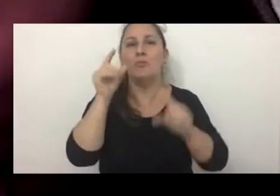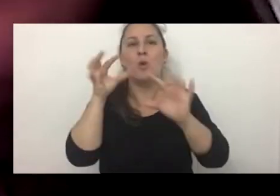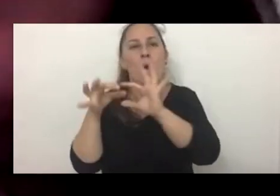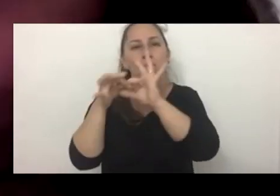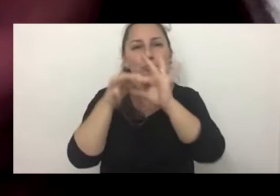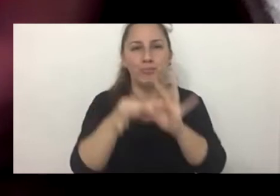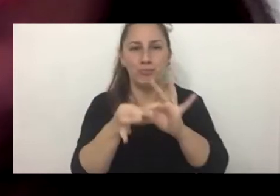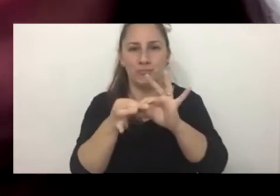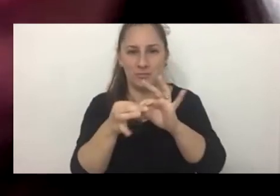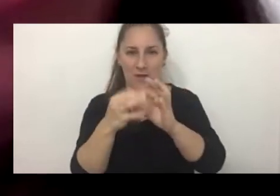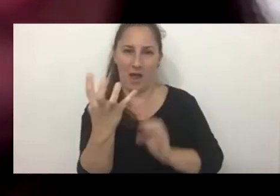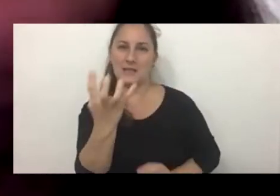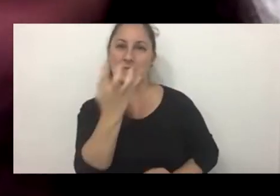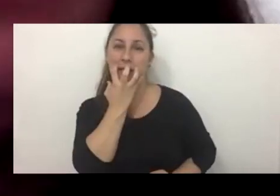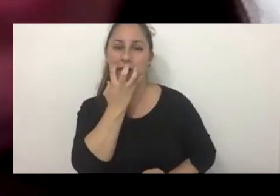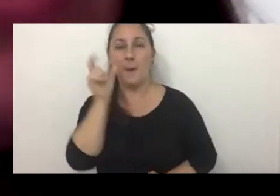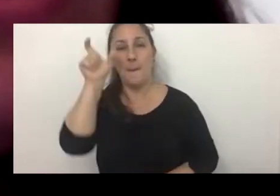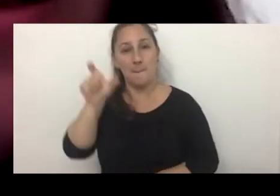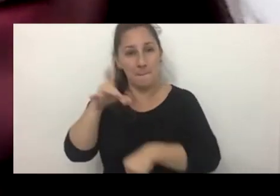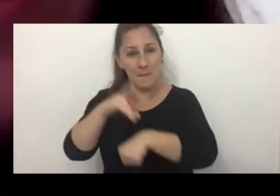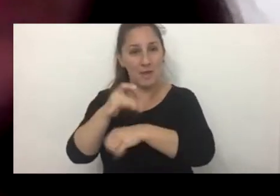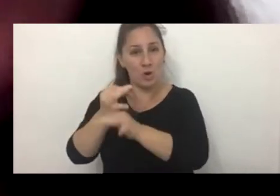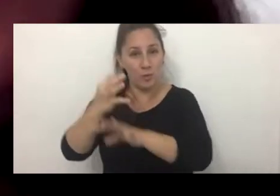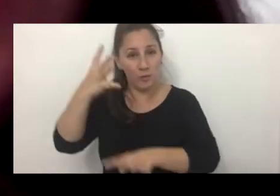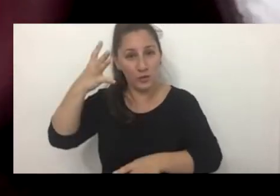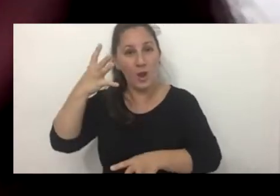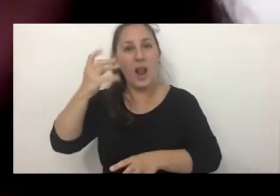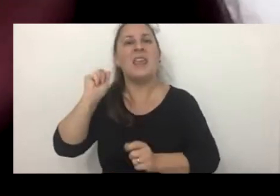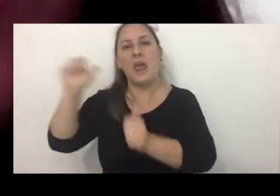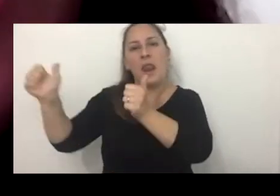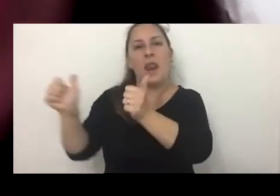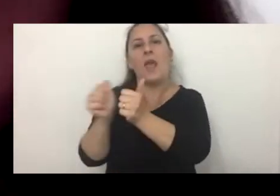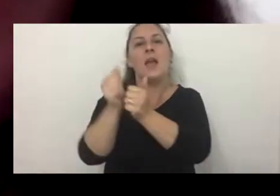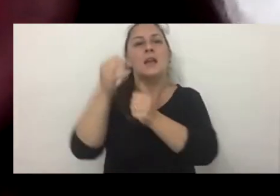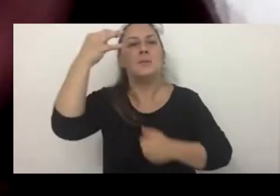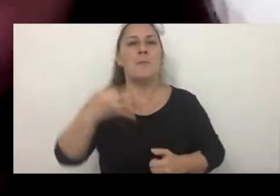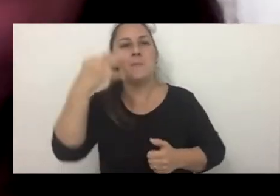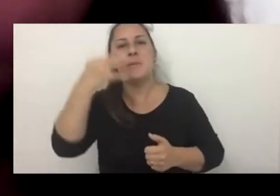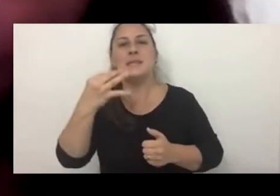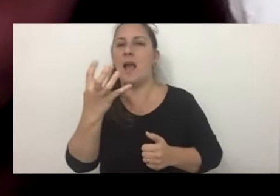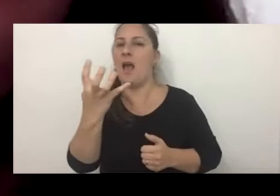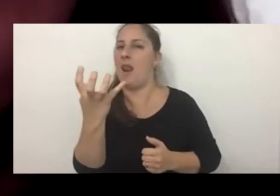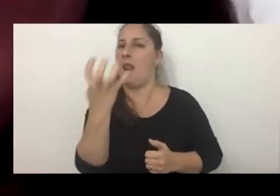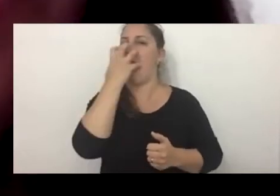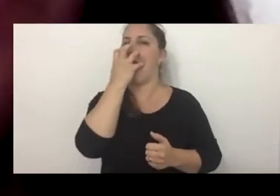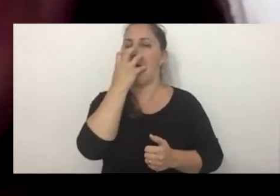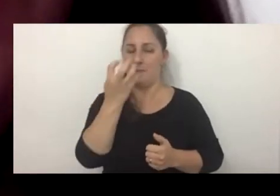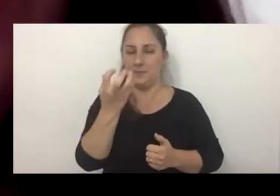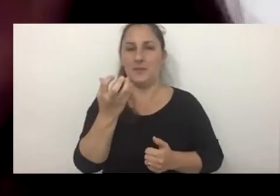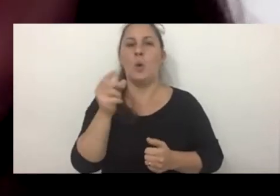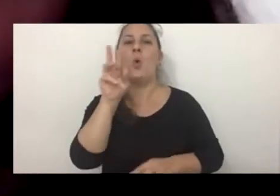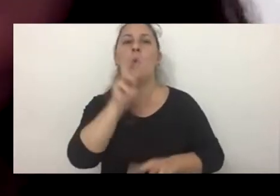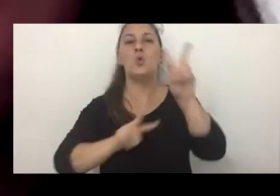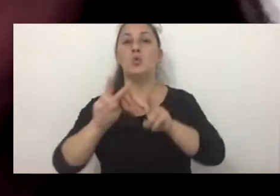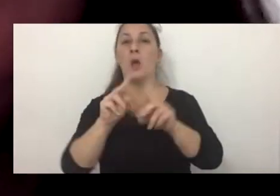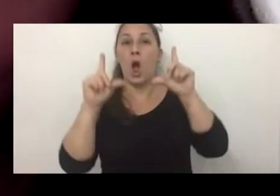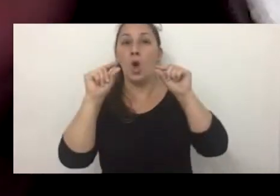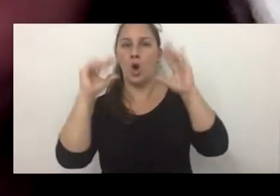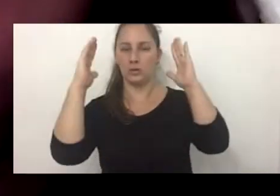hijo atraviese tu cuerpo para poder nacer, y entonces sería ilógico que no sintieras absolutamente nada. Sin embargo, hay